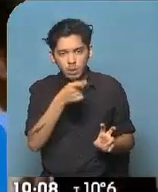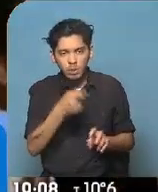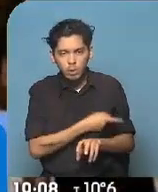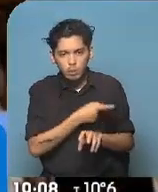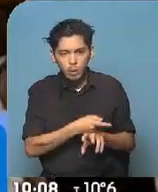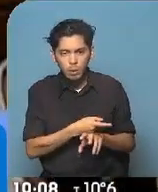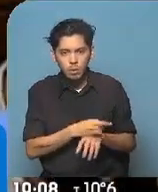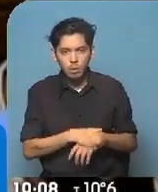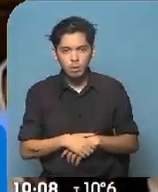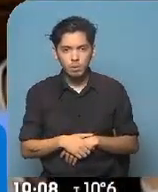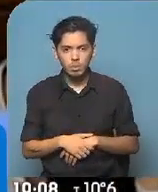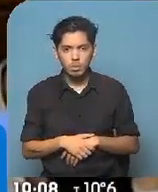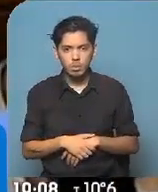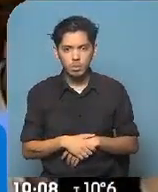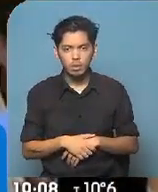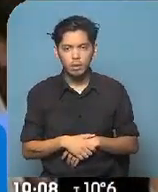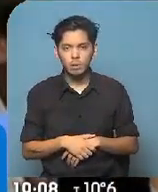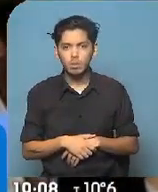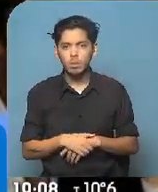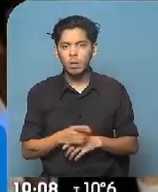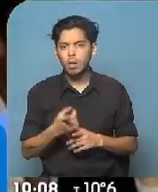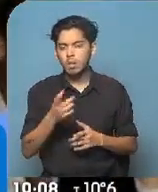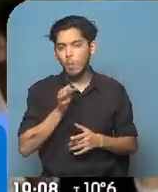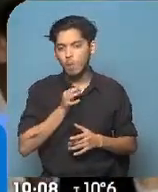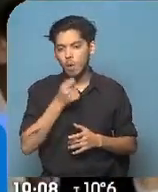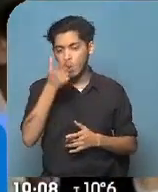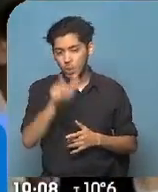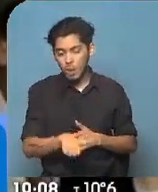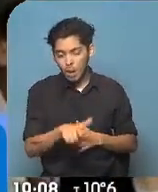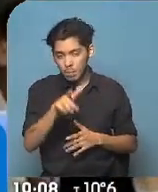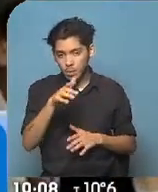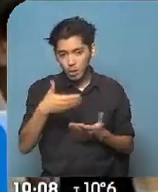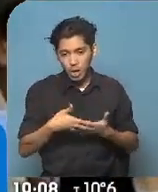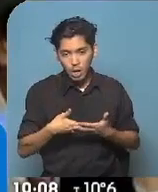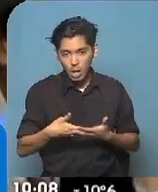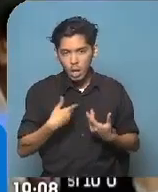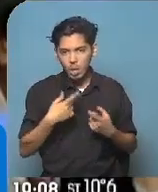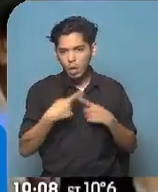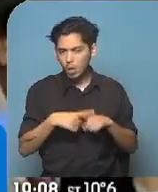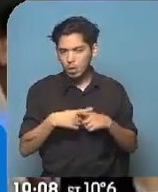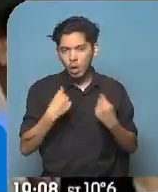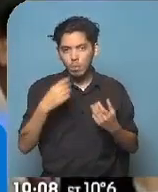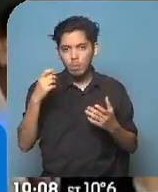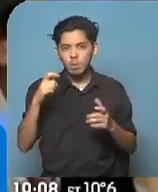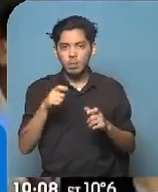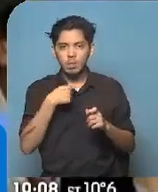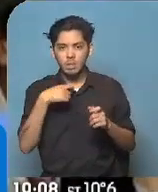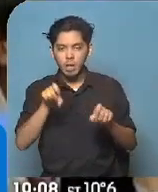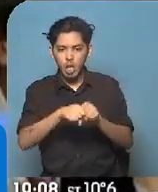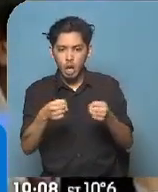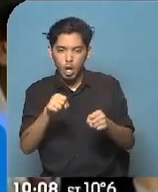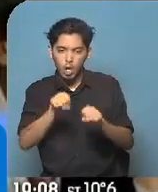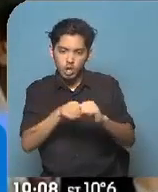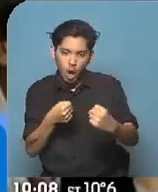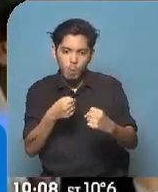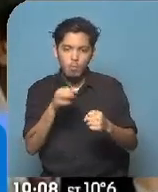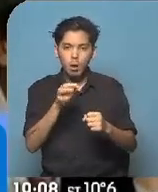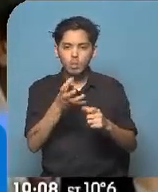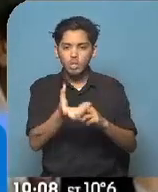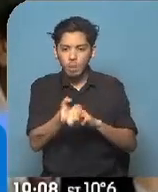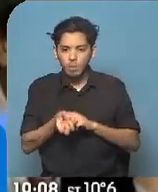niño no se discute por favor que no te vamos a diluir como matarlo si los trozos si lo absorba o si lo